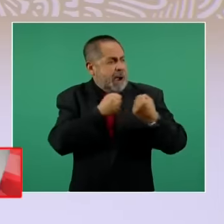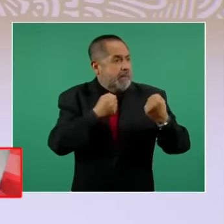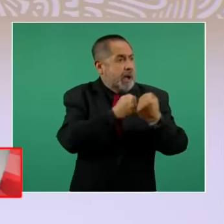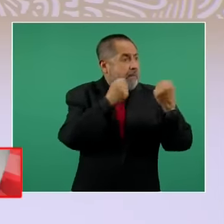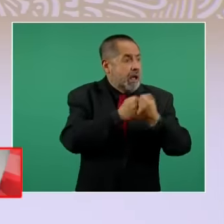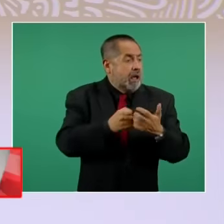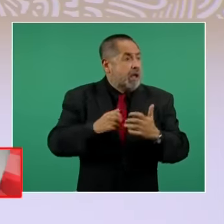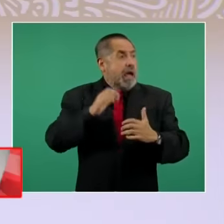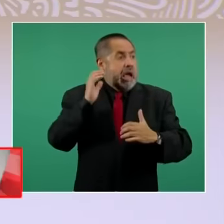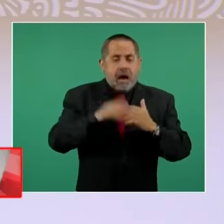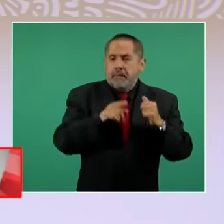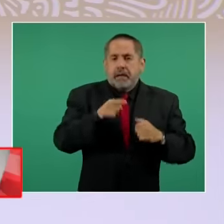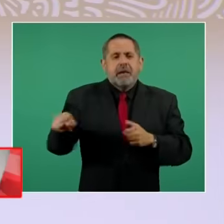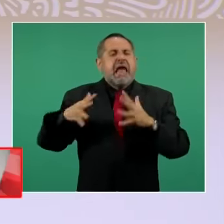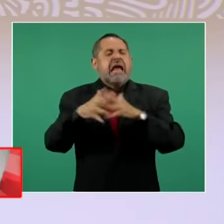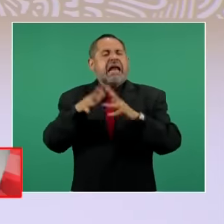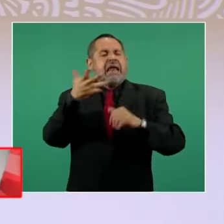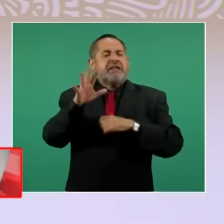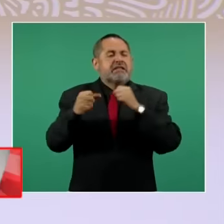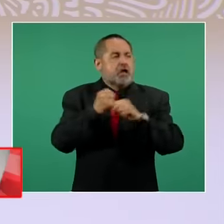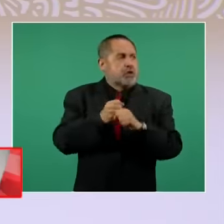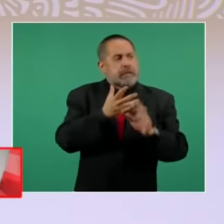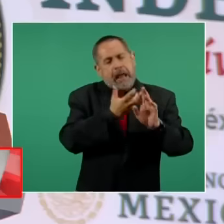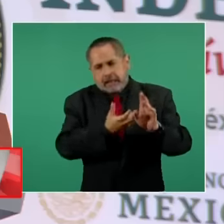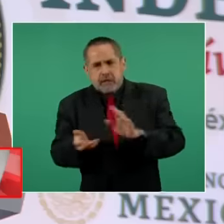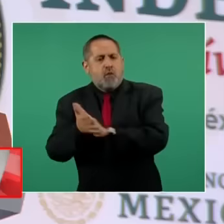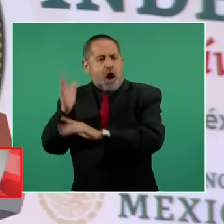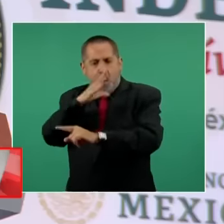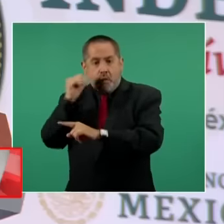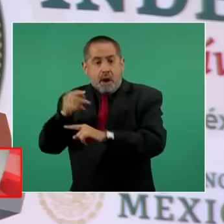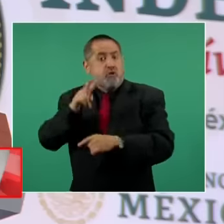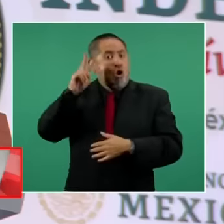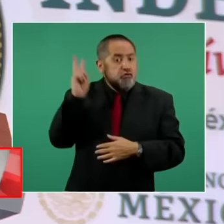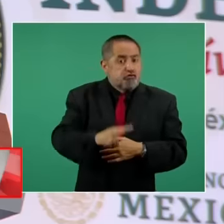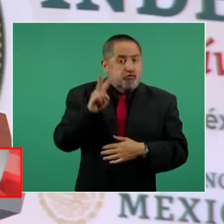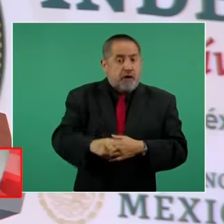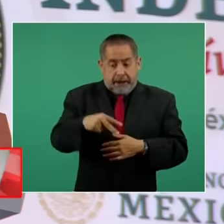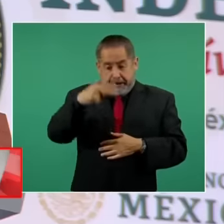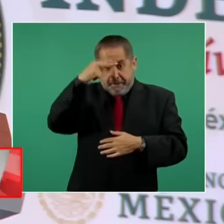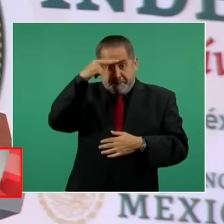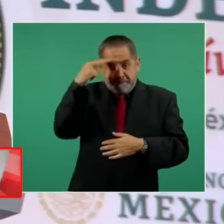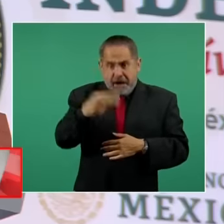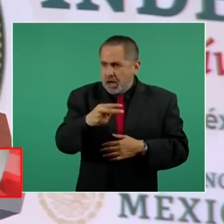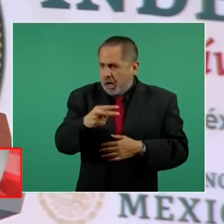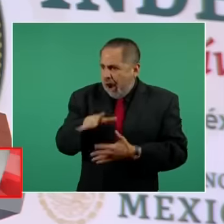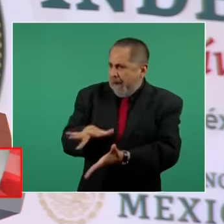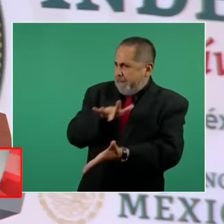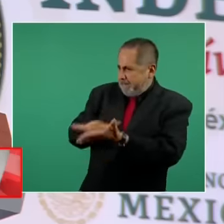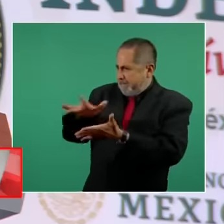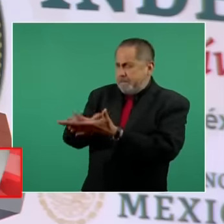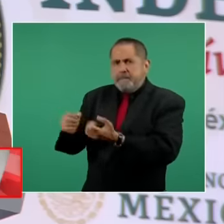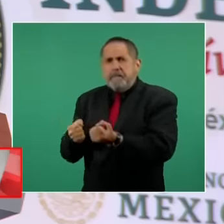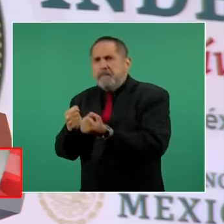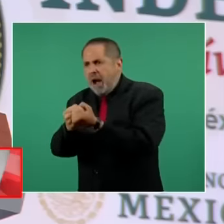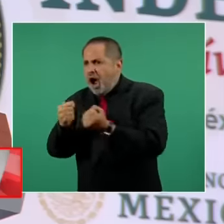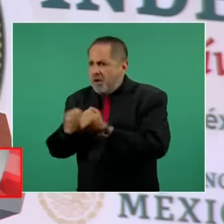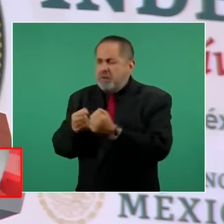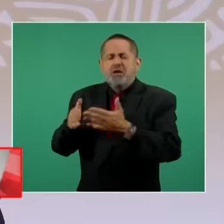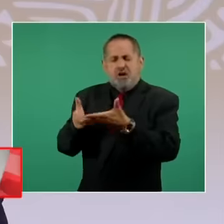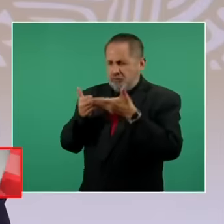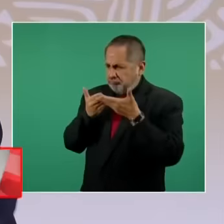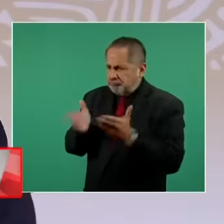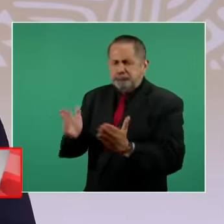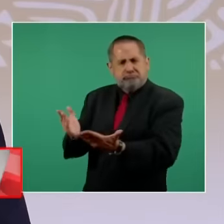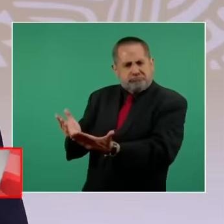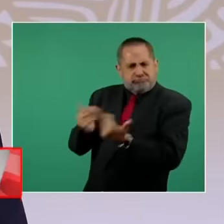de los 10 años. Fue México entonces el primer país en reconocer nuestra lucha armada y en abrir sus puertos a